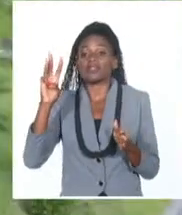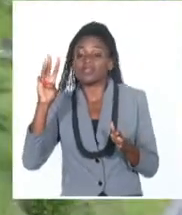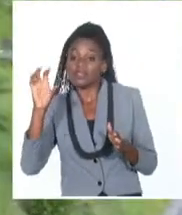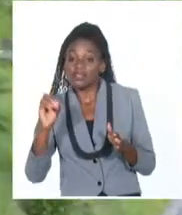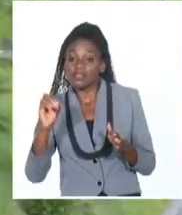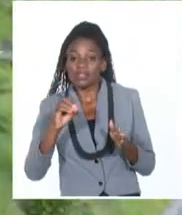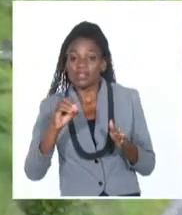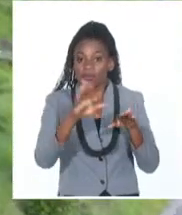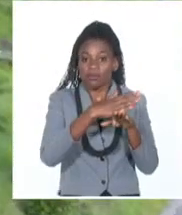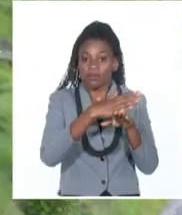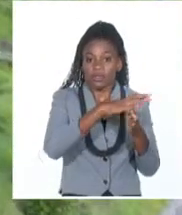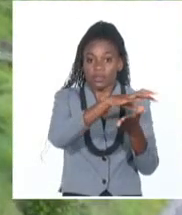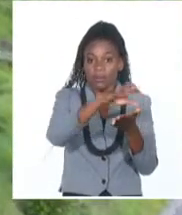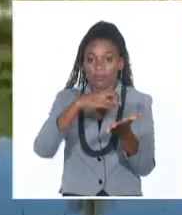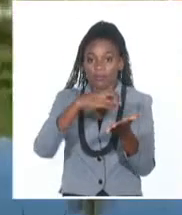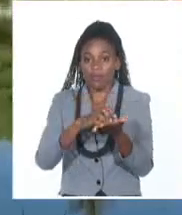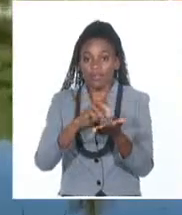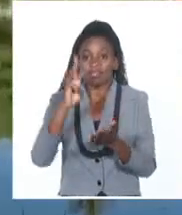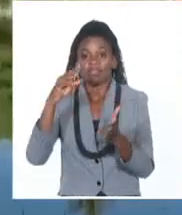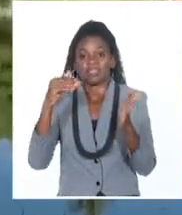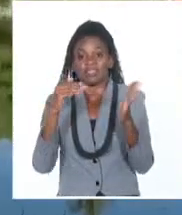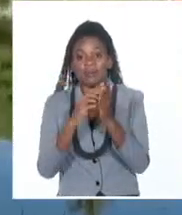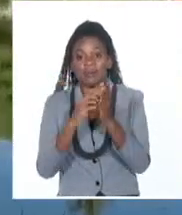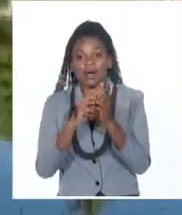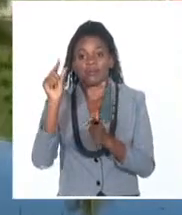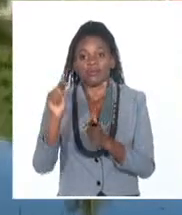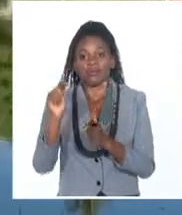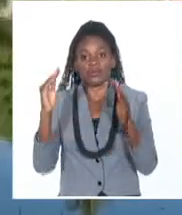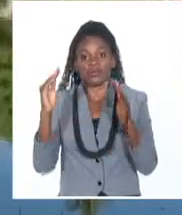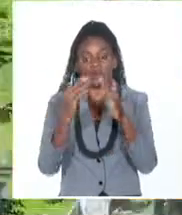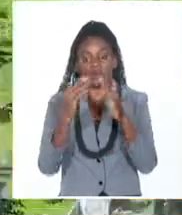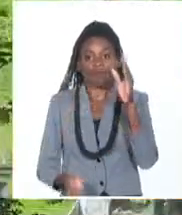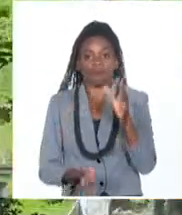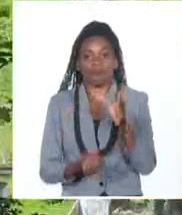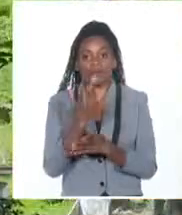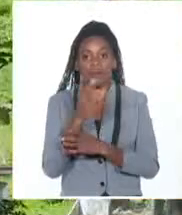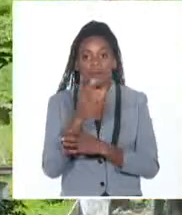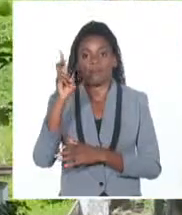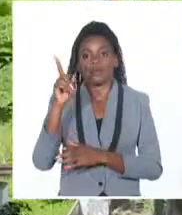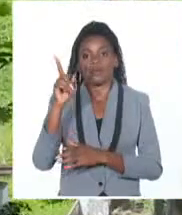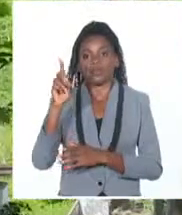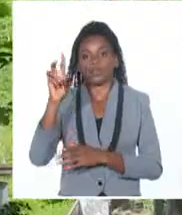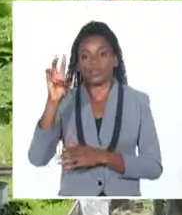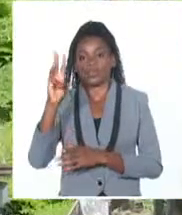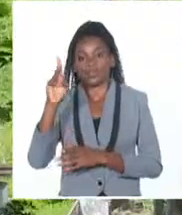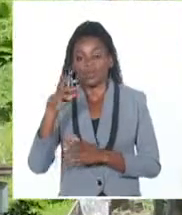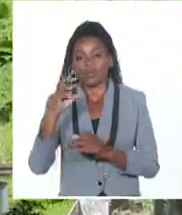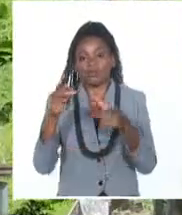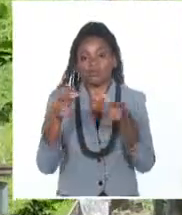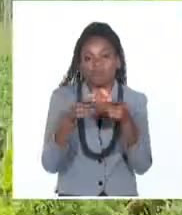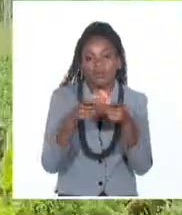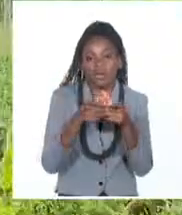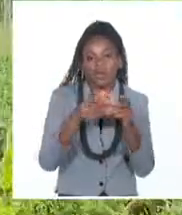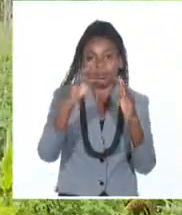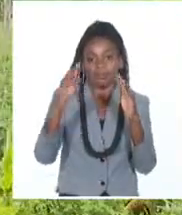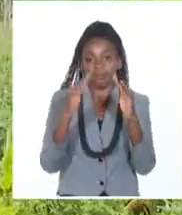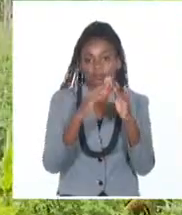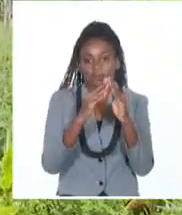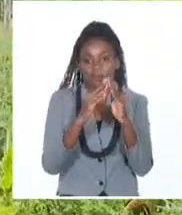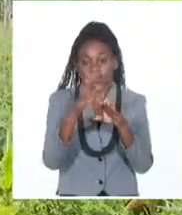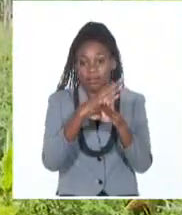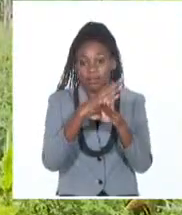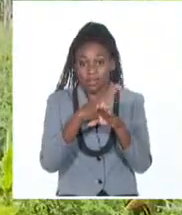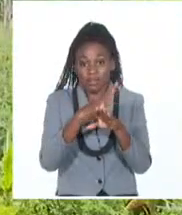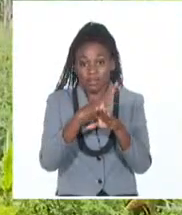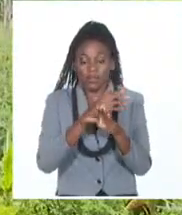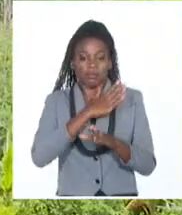1.000 habitantes. Fue creada en 1971 como una pequeña ciudad con sus instalaciones básicas creadas en